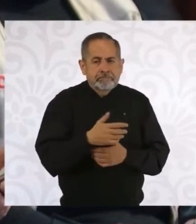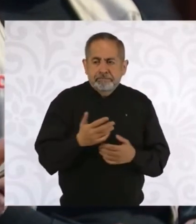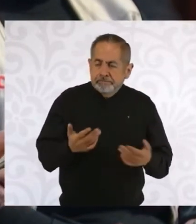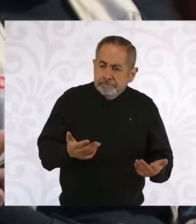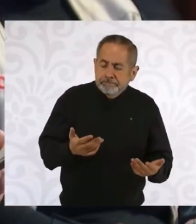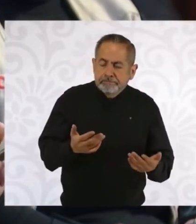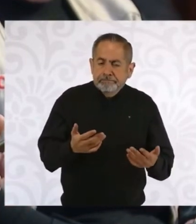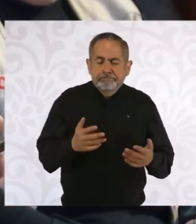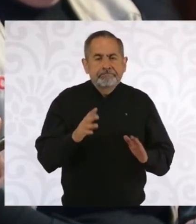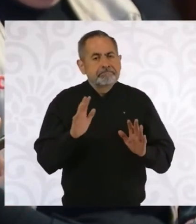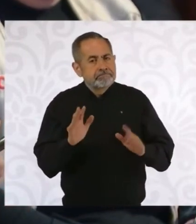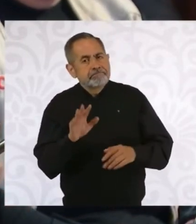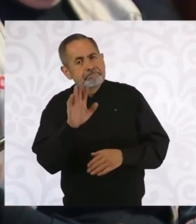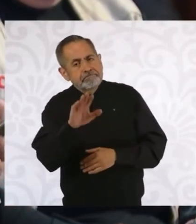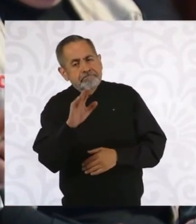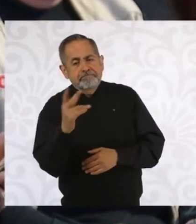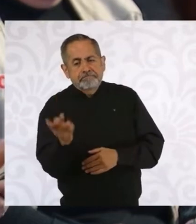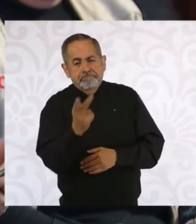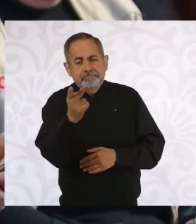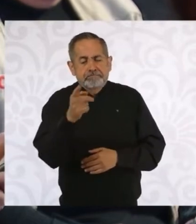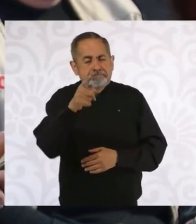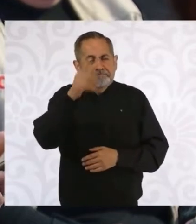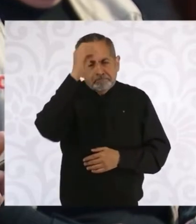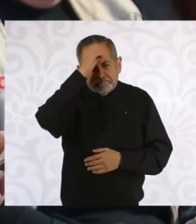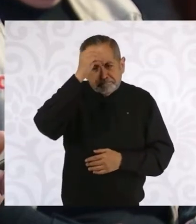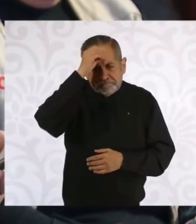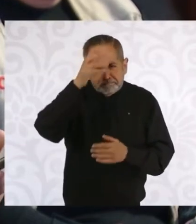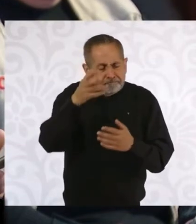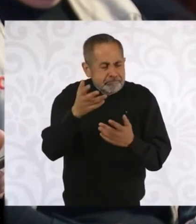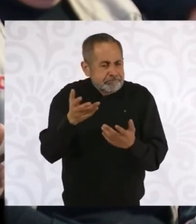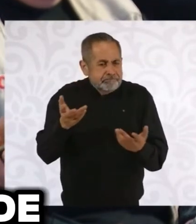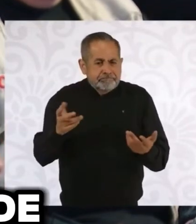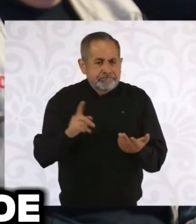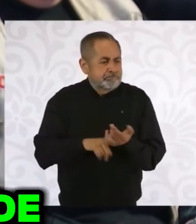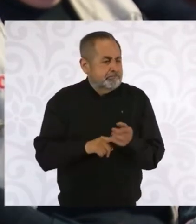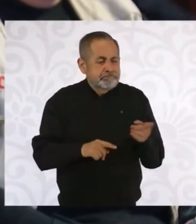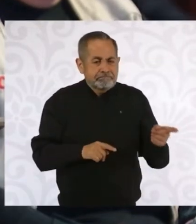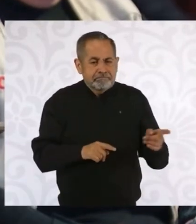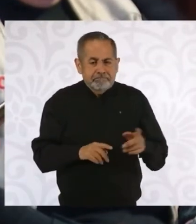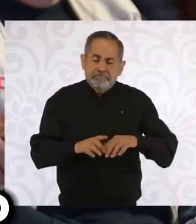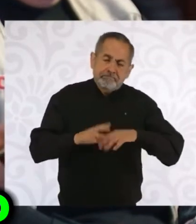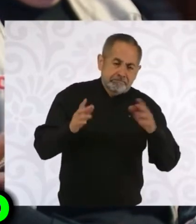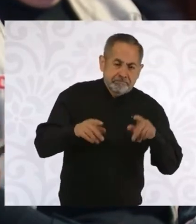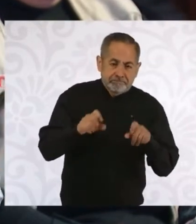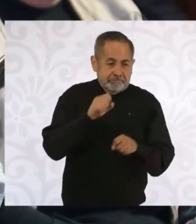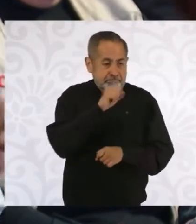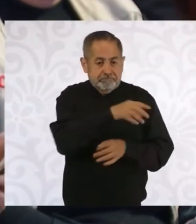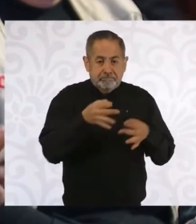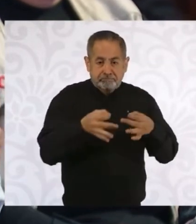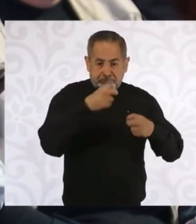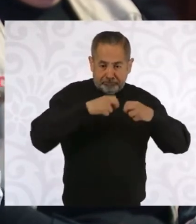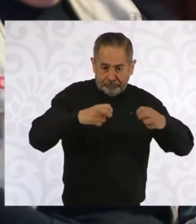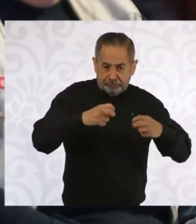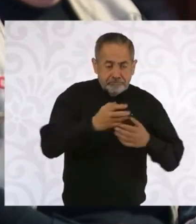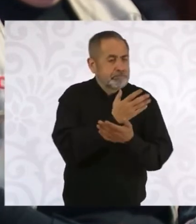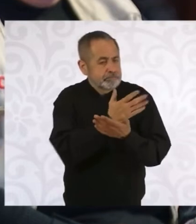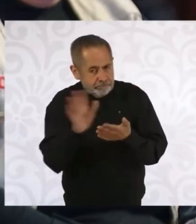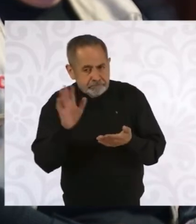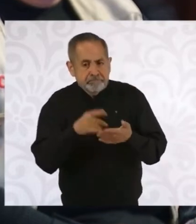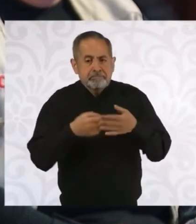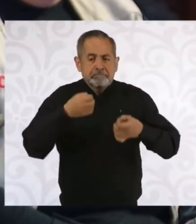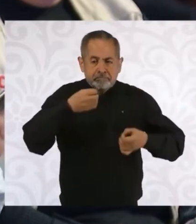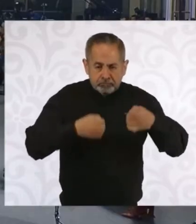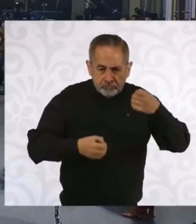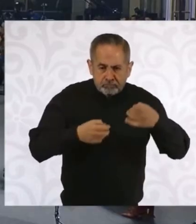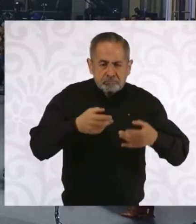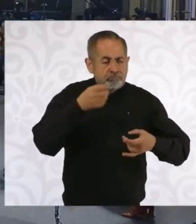Preguntarle ¿qué opinión le merece precisamente? Bueno, estamos hablando de ministros, pero no estamos hablando de jueces ni tampoco de